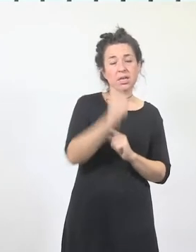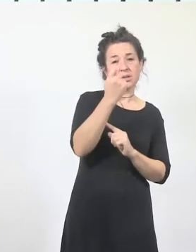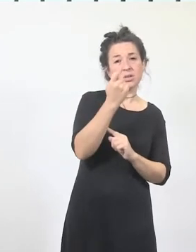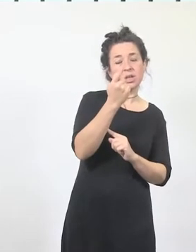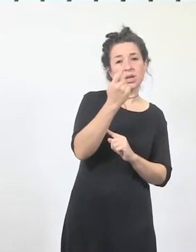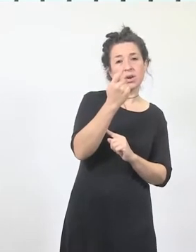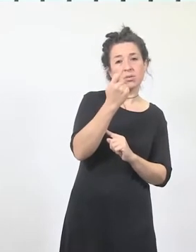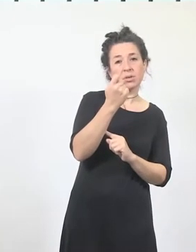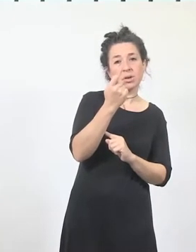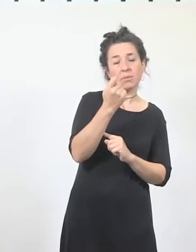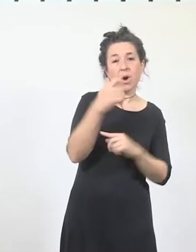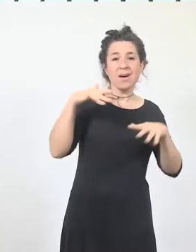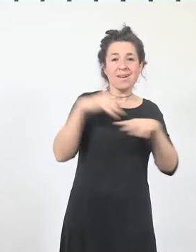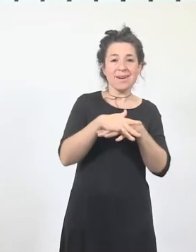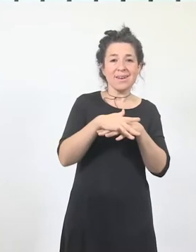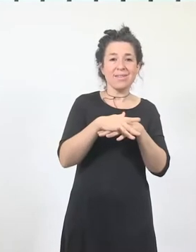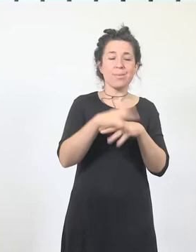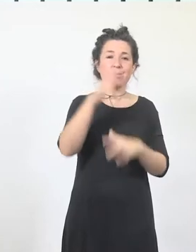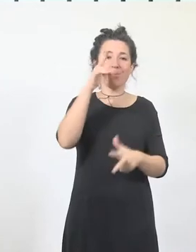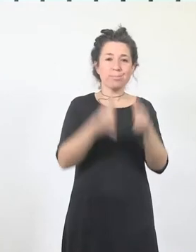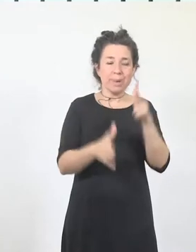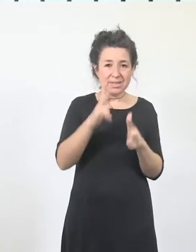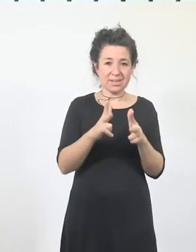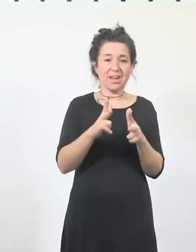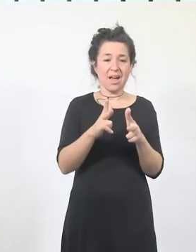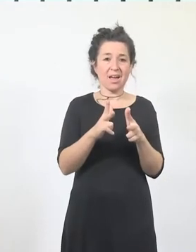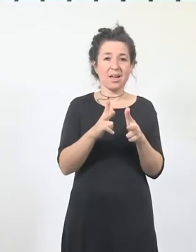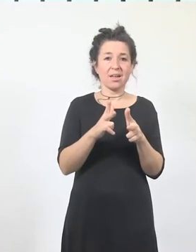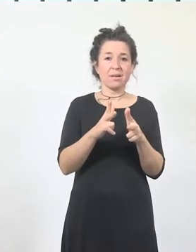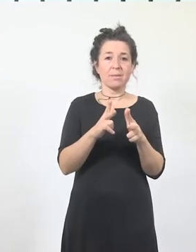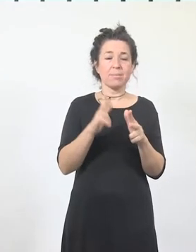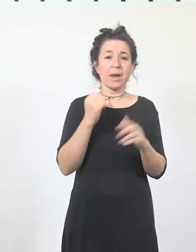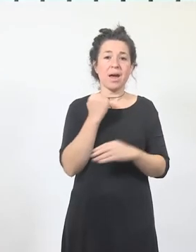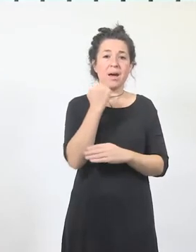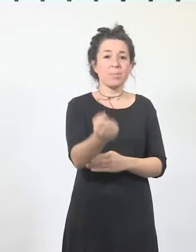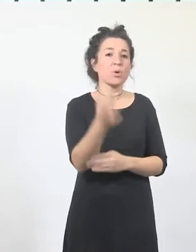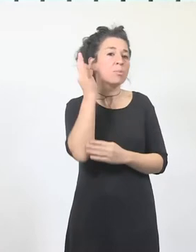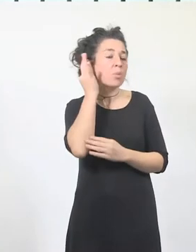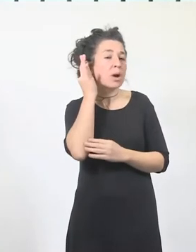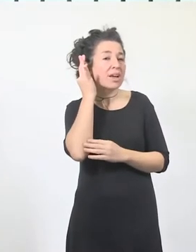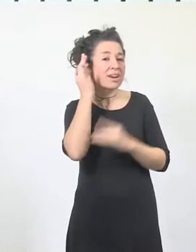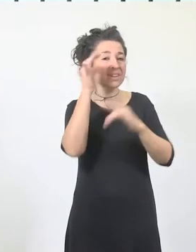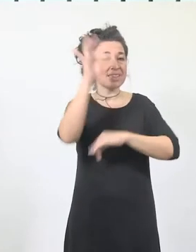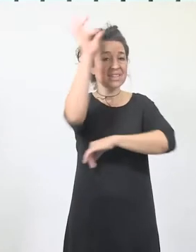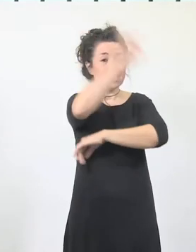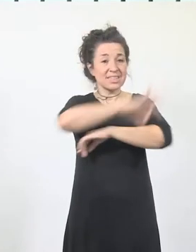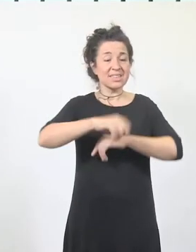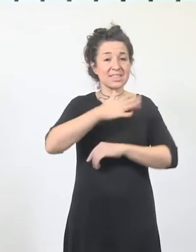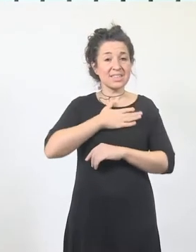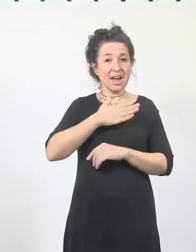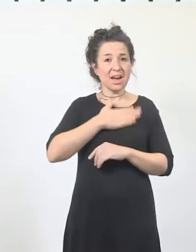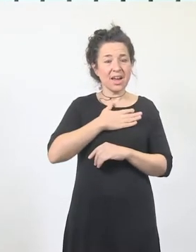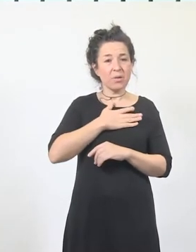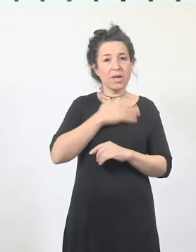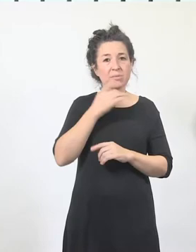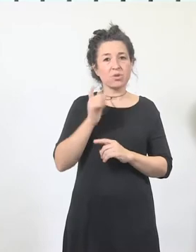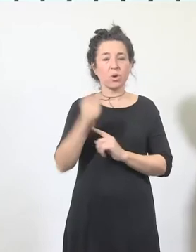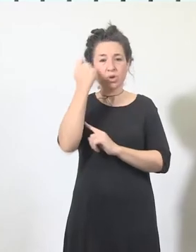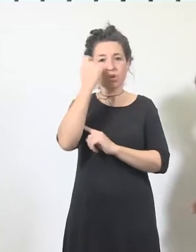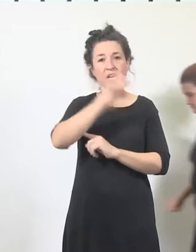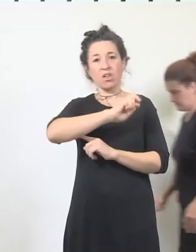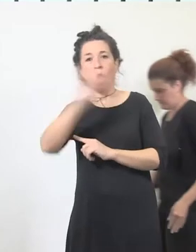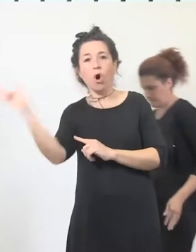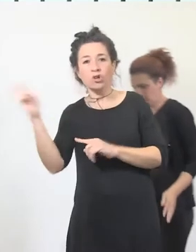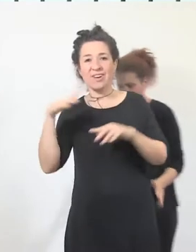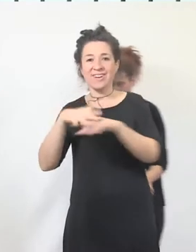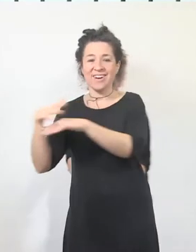desde las mujeres de la Red Vasca de apoyo a la mujer saharaui, Hemos conseguido la creación de otras redes, como